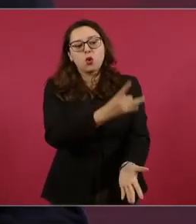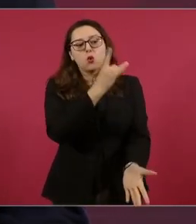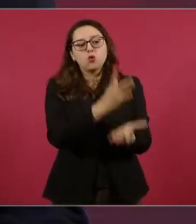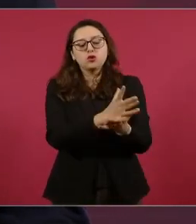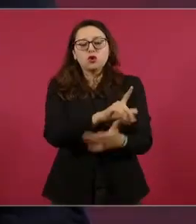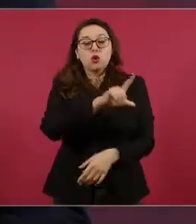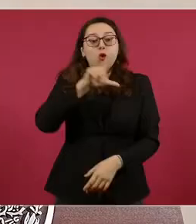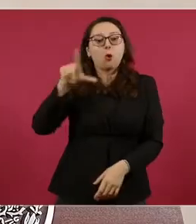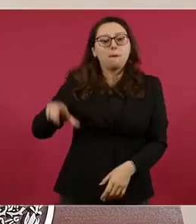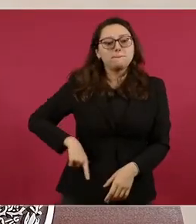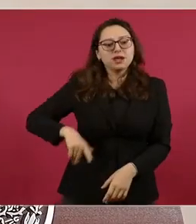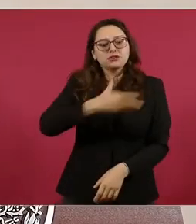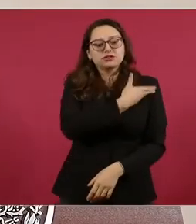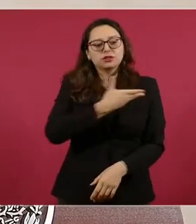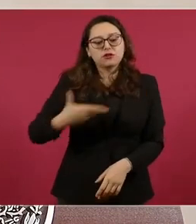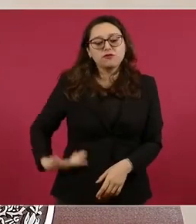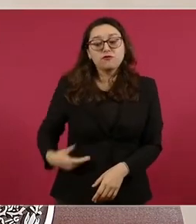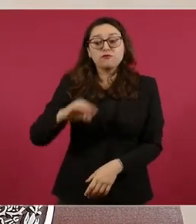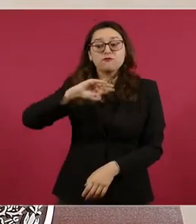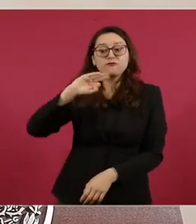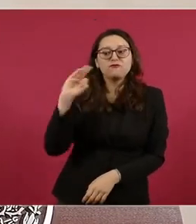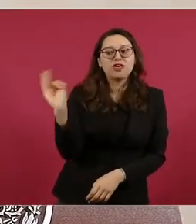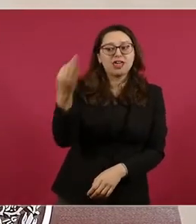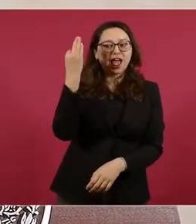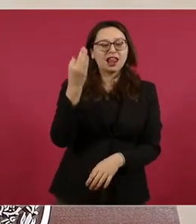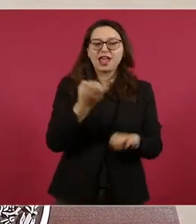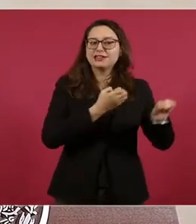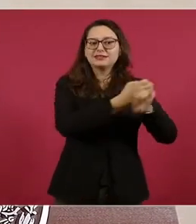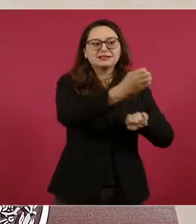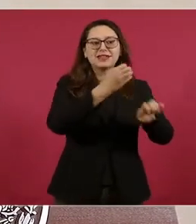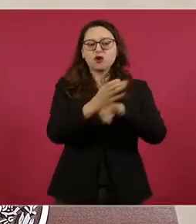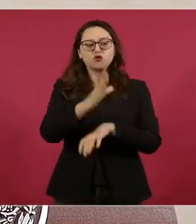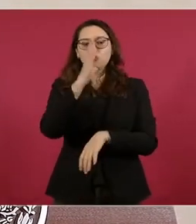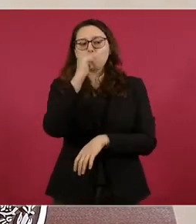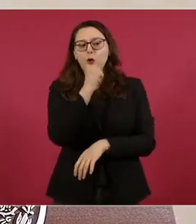Unidos esas no son atribuciones de los